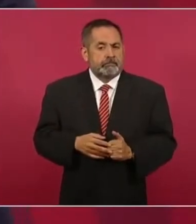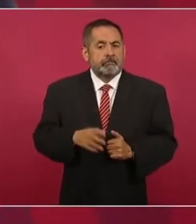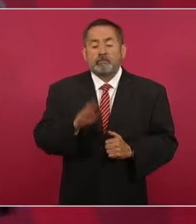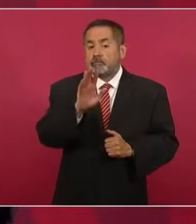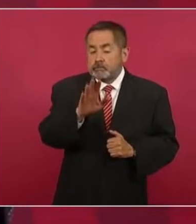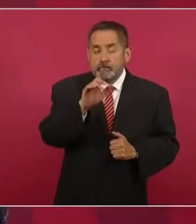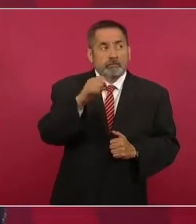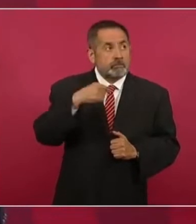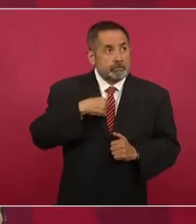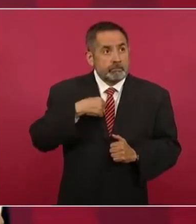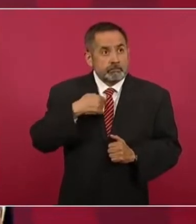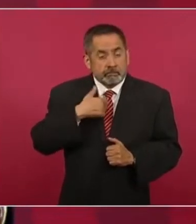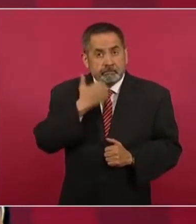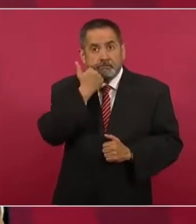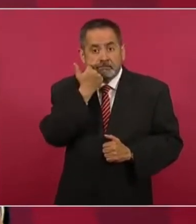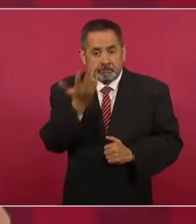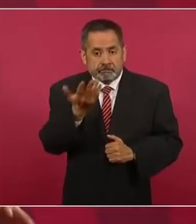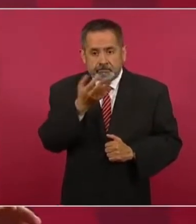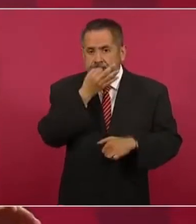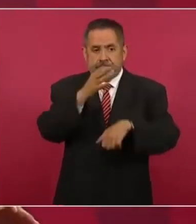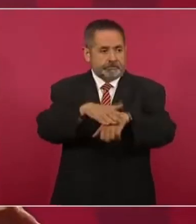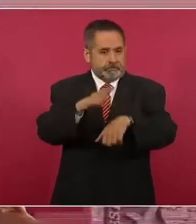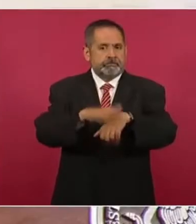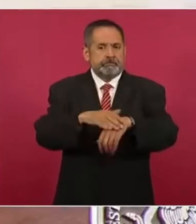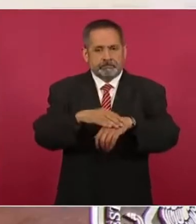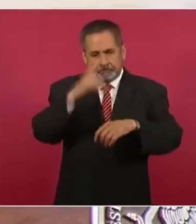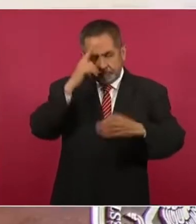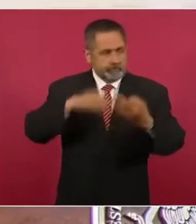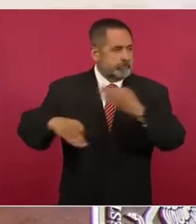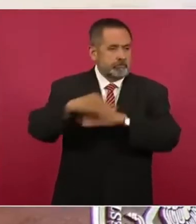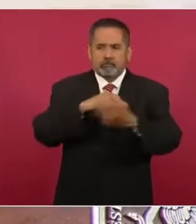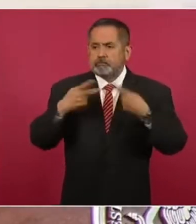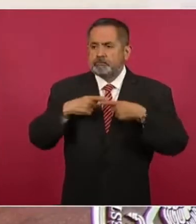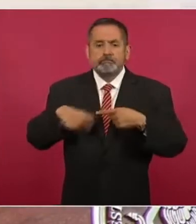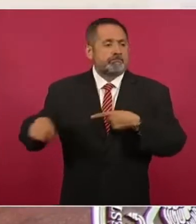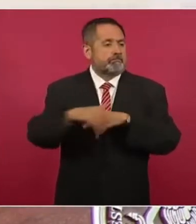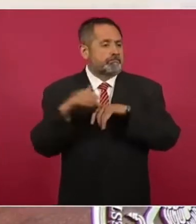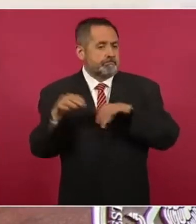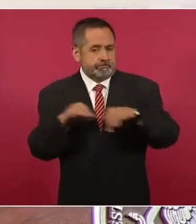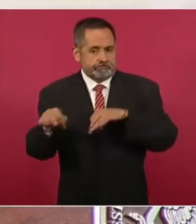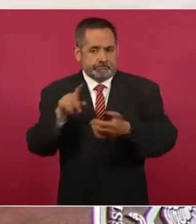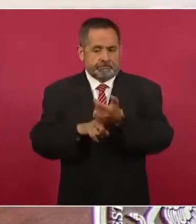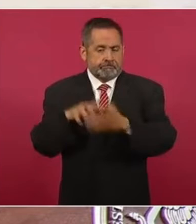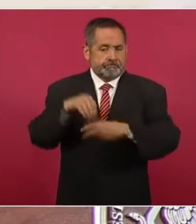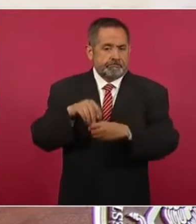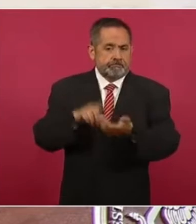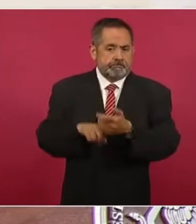quiero también, adelanto, porque va a ser para todos los trabajadores al servicio del